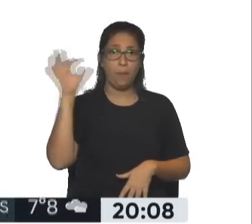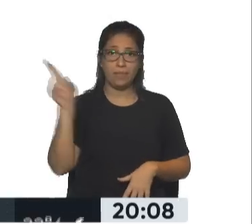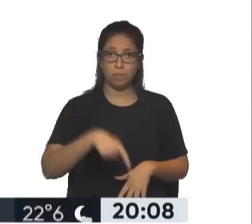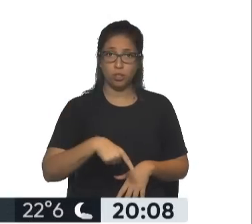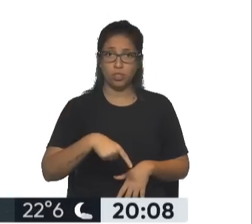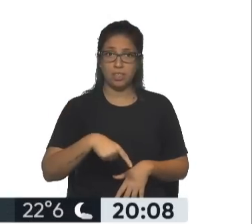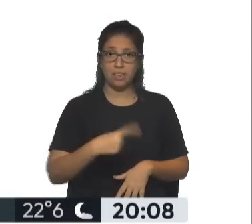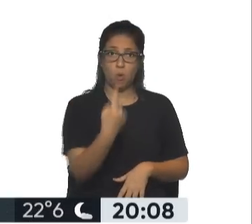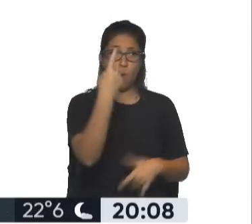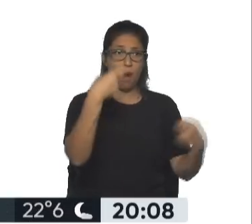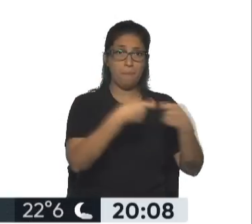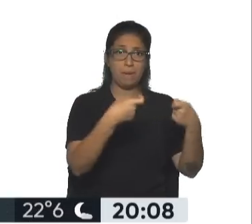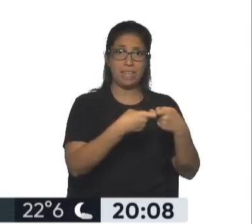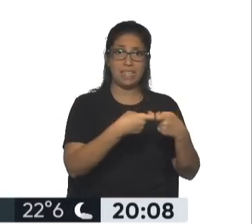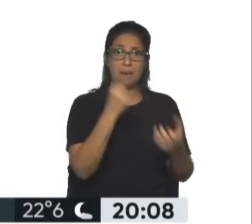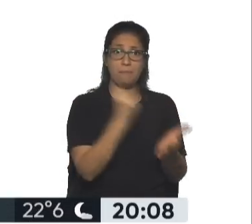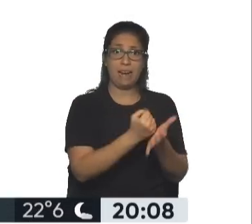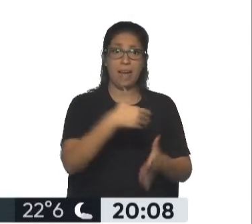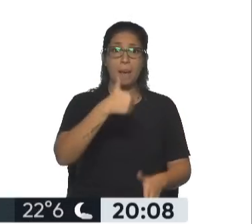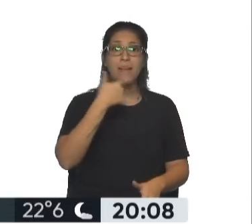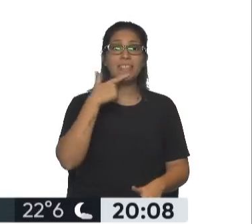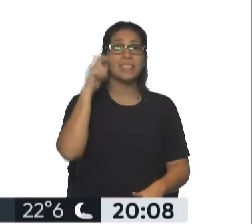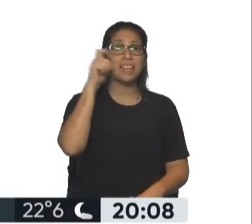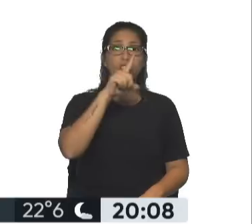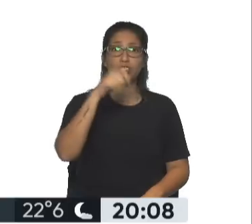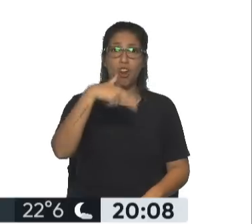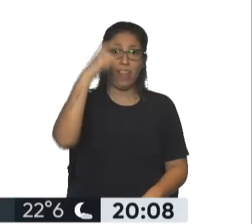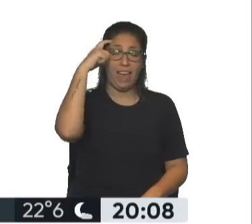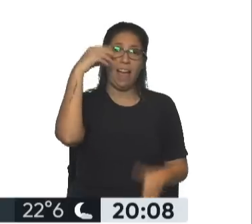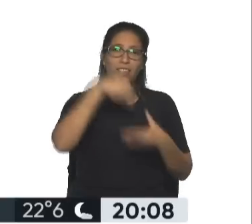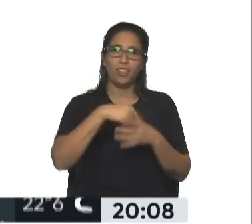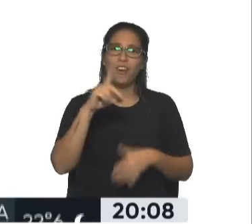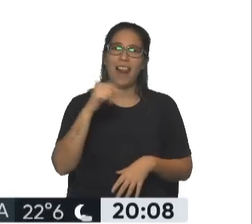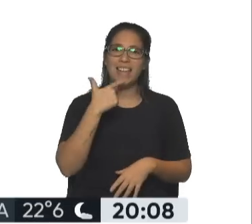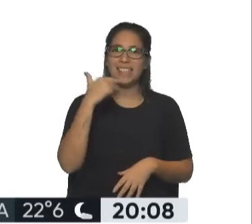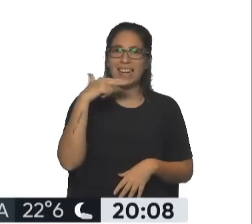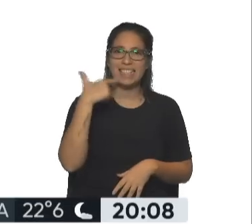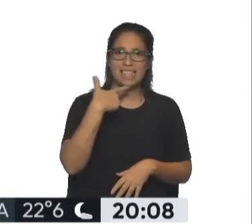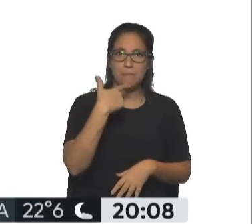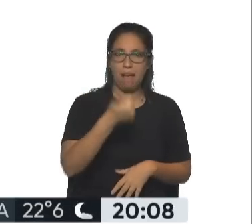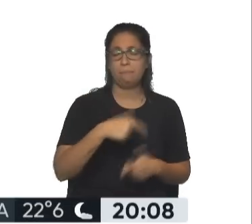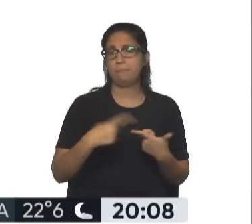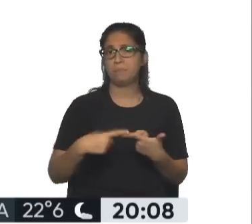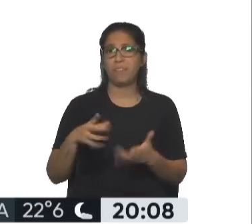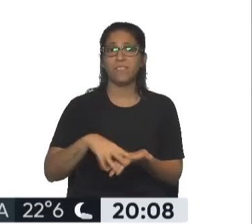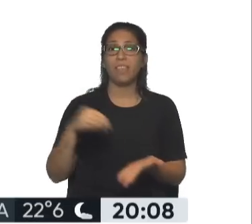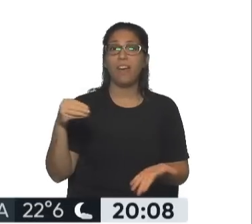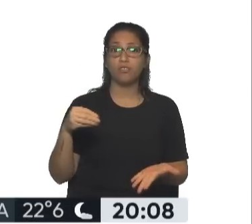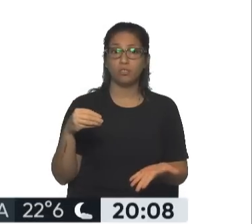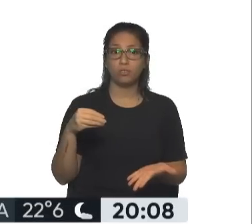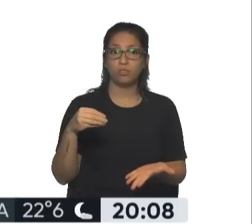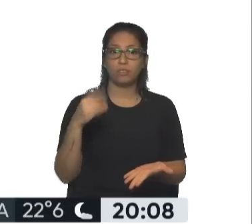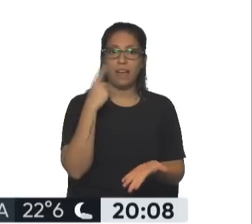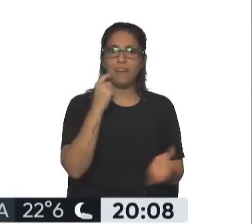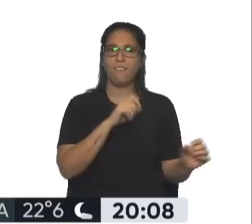la produce una sola empresa, la Serenísima Mastilones. Una sola. Los fideos, poné los